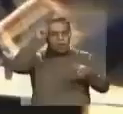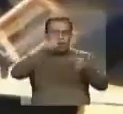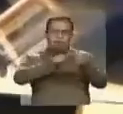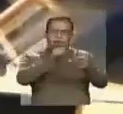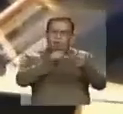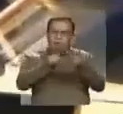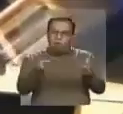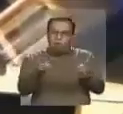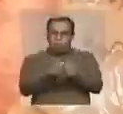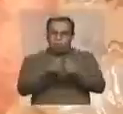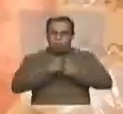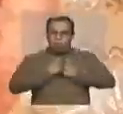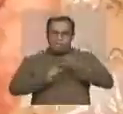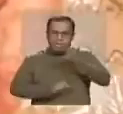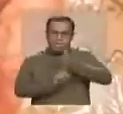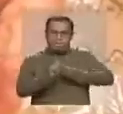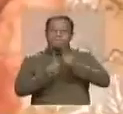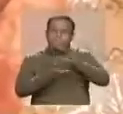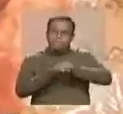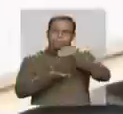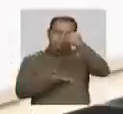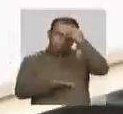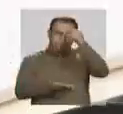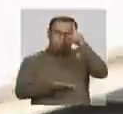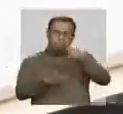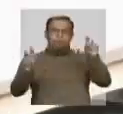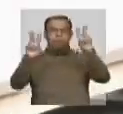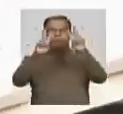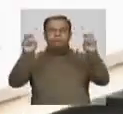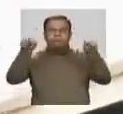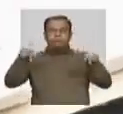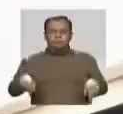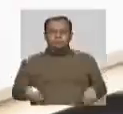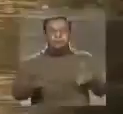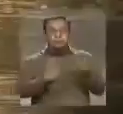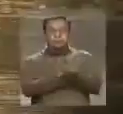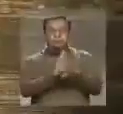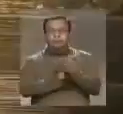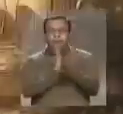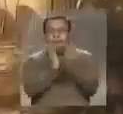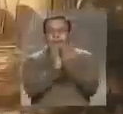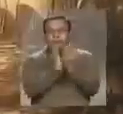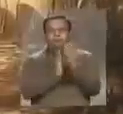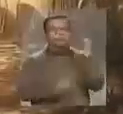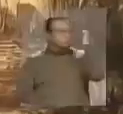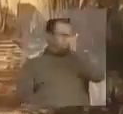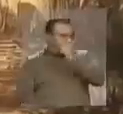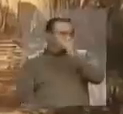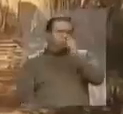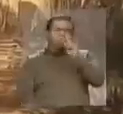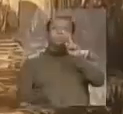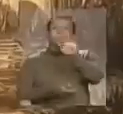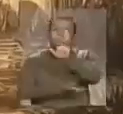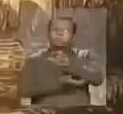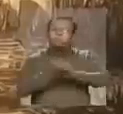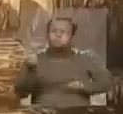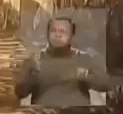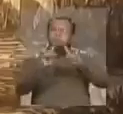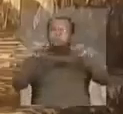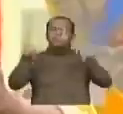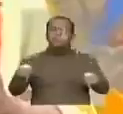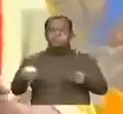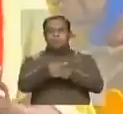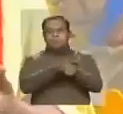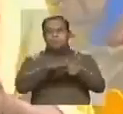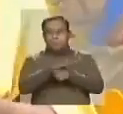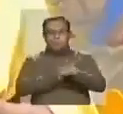su ser como humano, debe de aprender todo el tema de la Cátedra de Estudios Afro para poder minimizar el